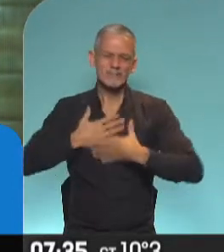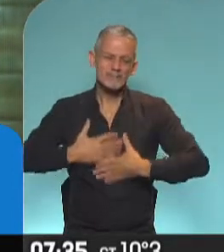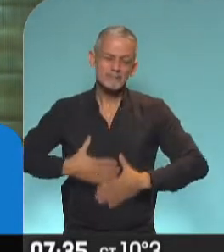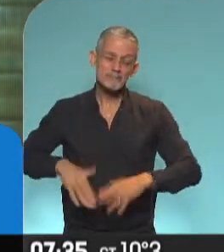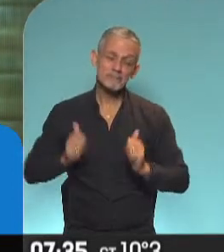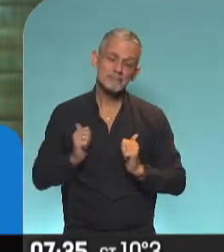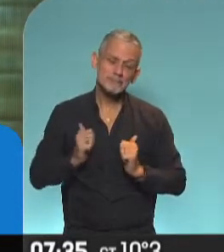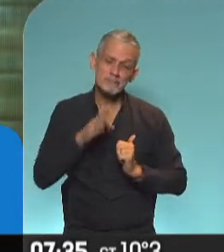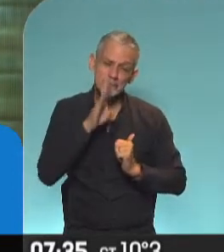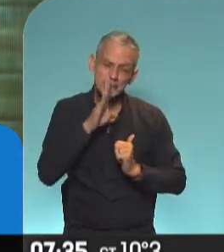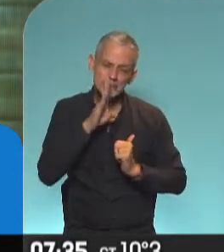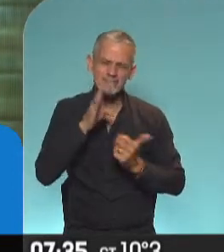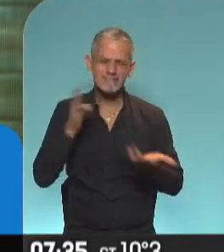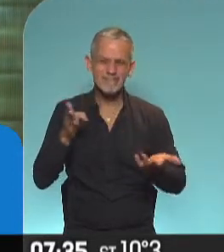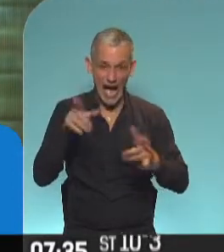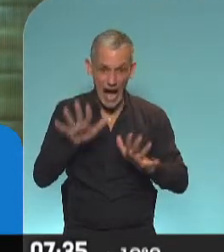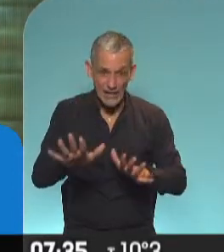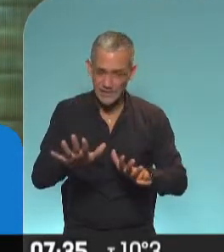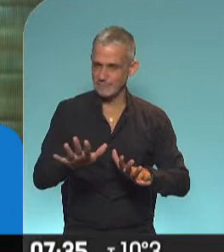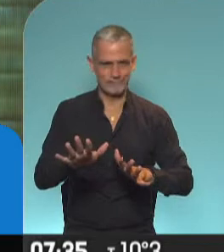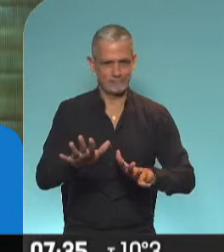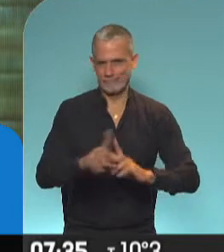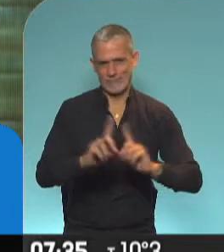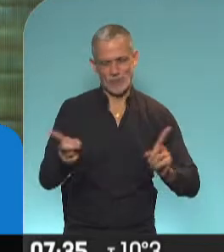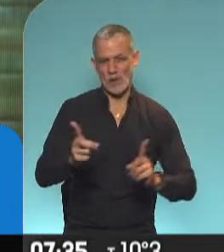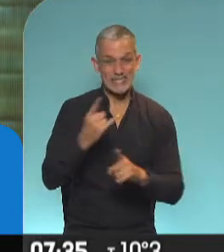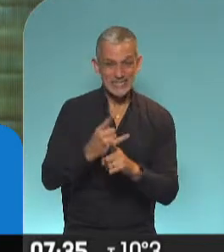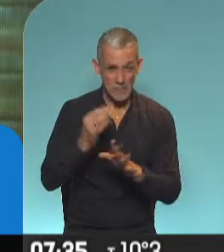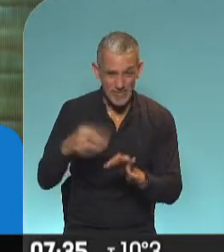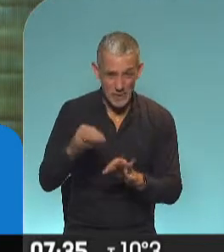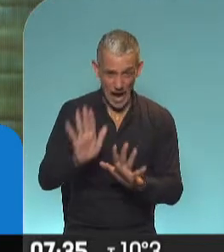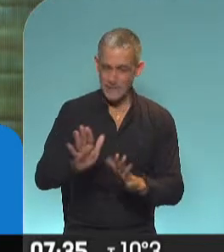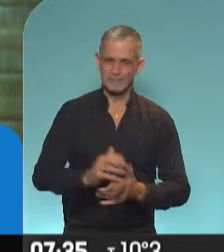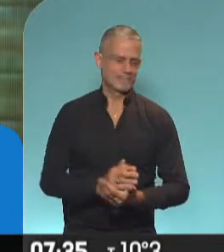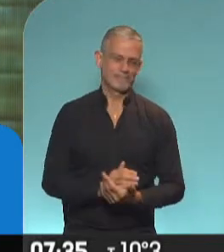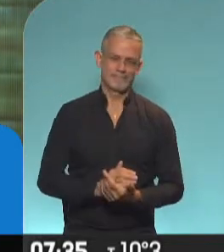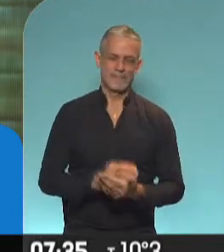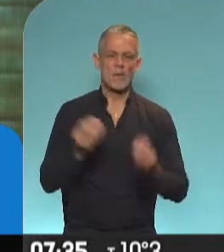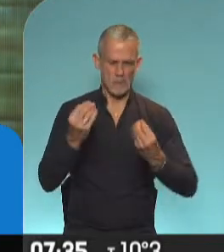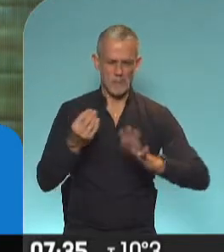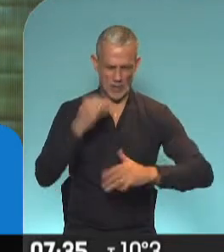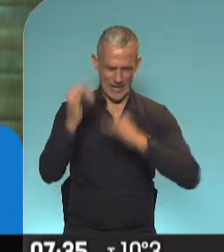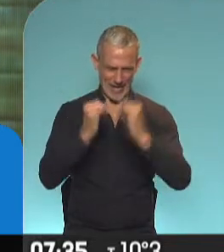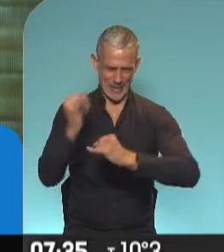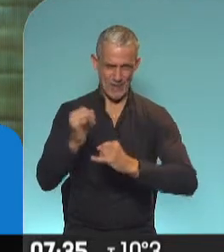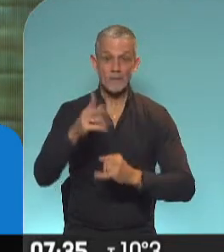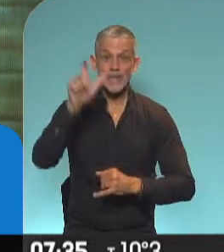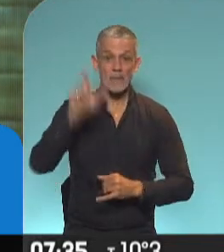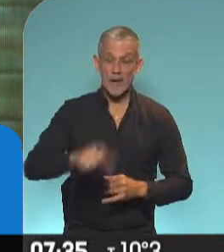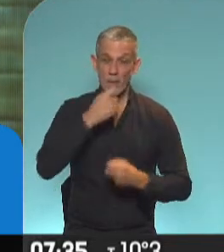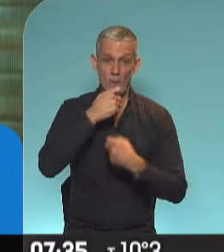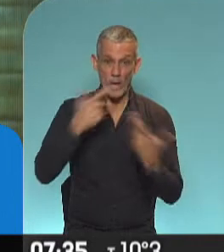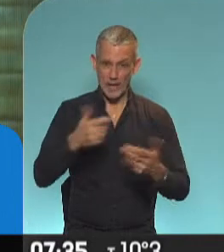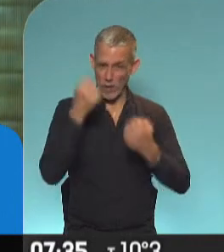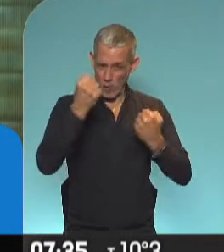de pasividad. Pero esto en realidad no es así y no siempre tiene que ser así. Vamos a ver por qué. Porque aquella persona, en este ejemplo,